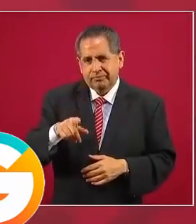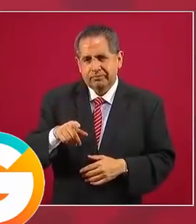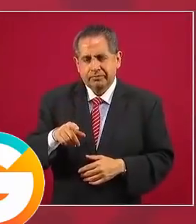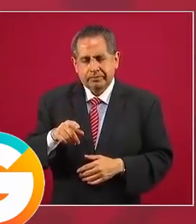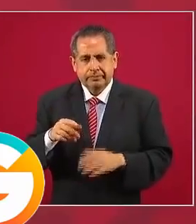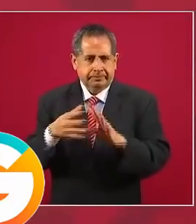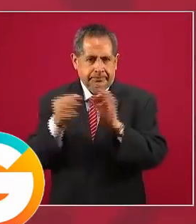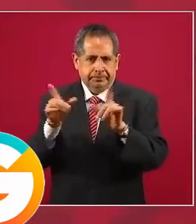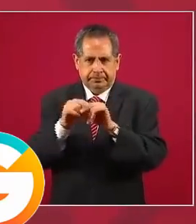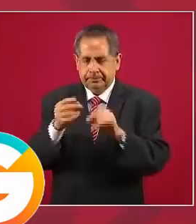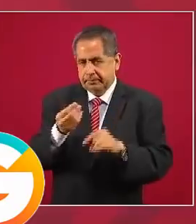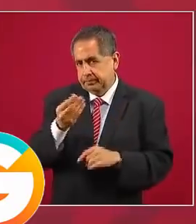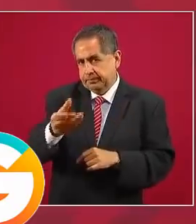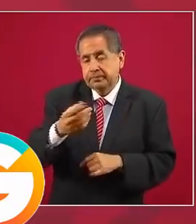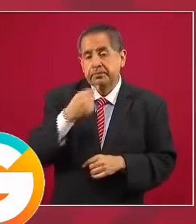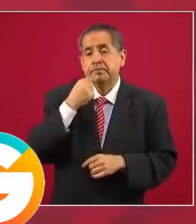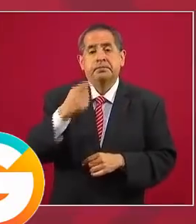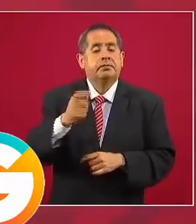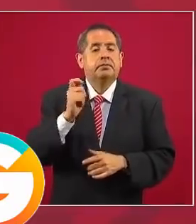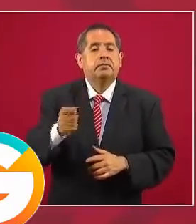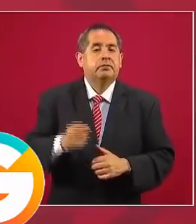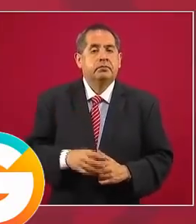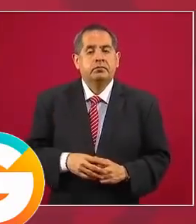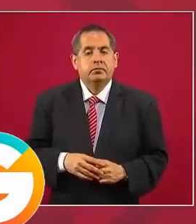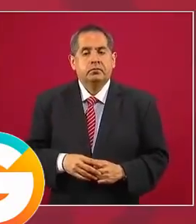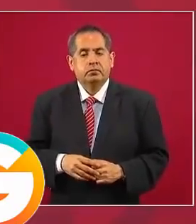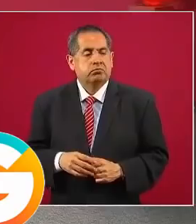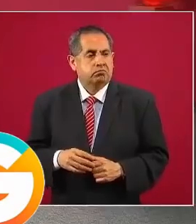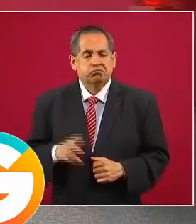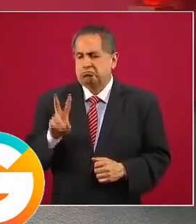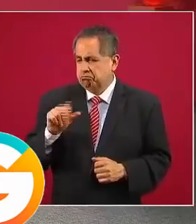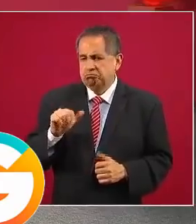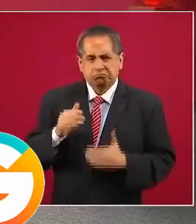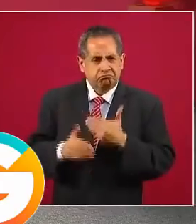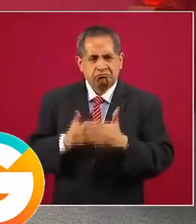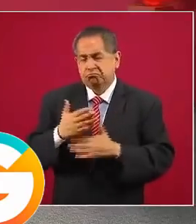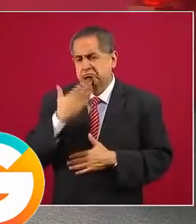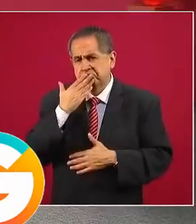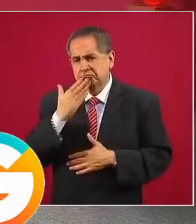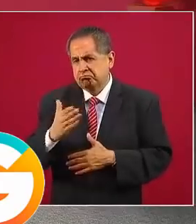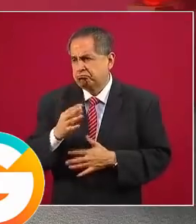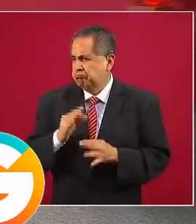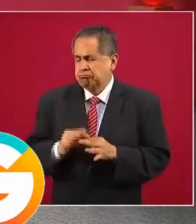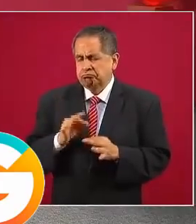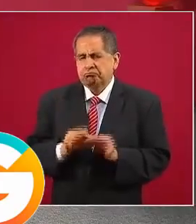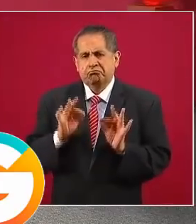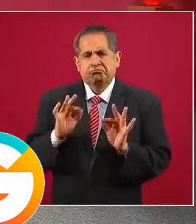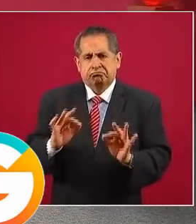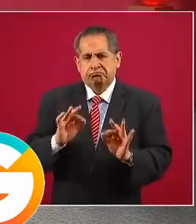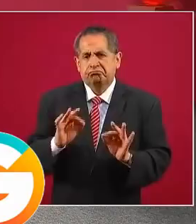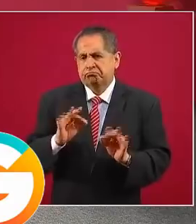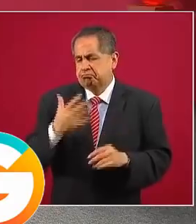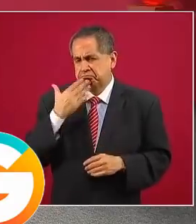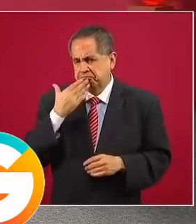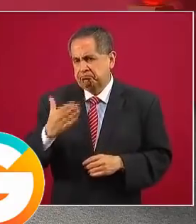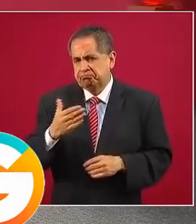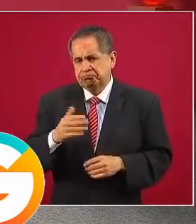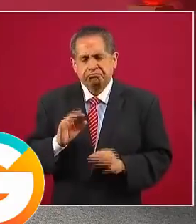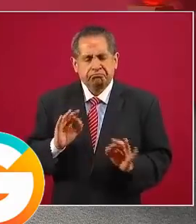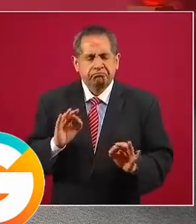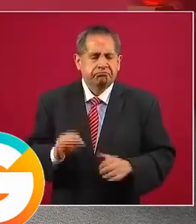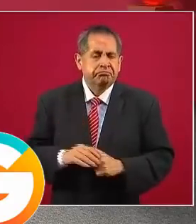corolario, como síntesis, les digo, vamos bien en esta materia